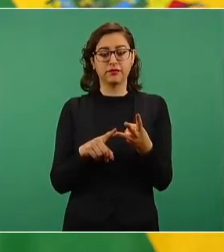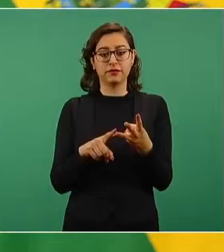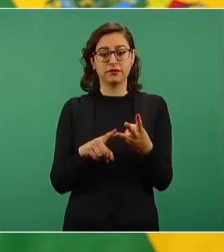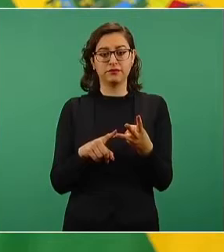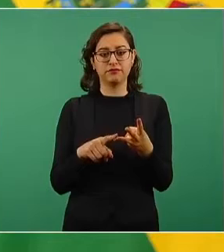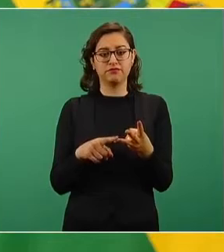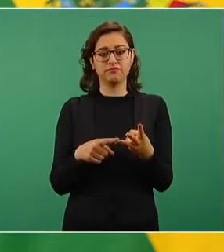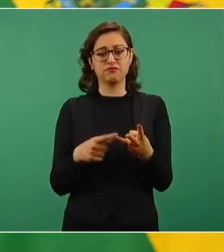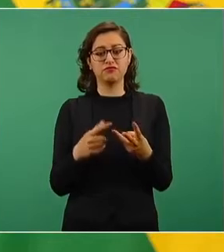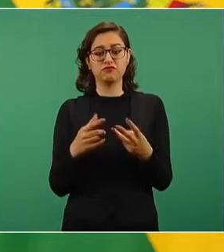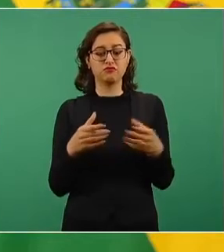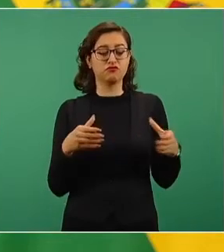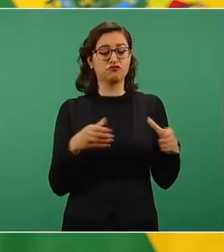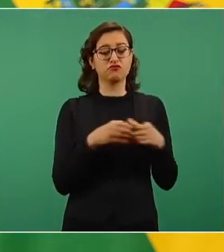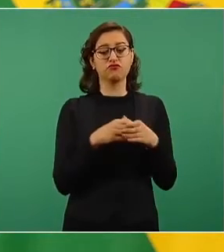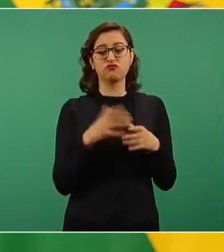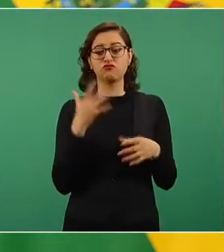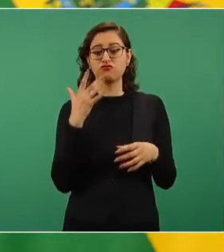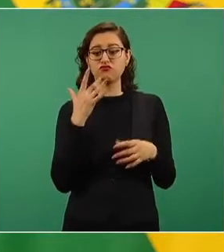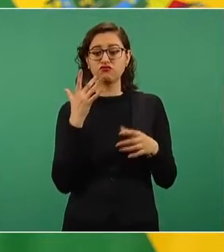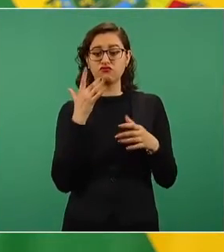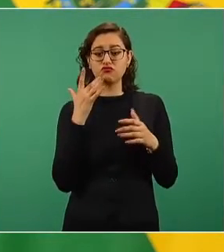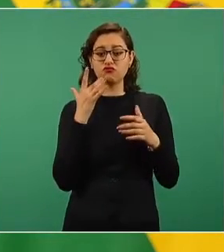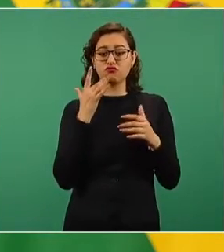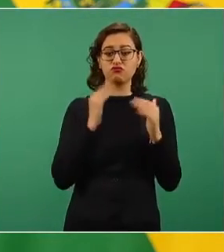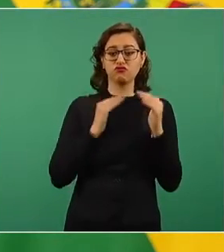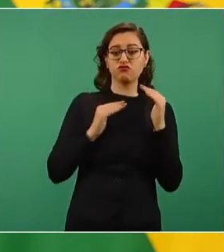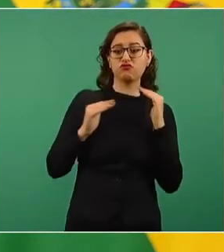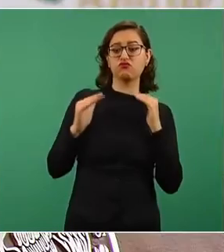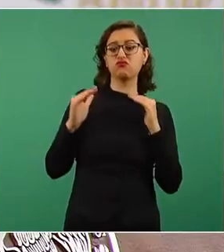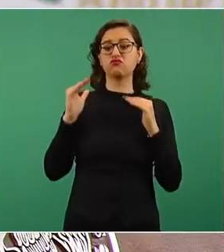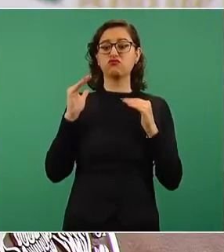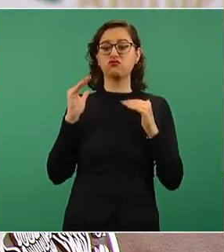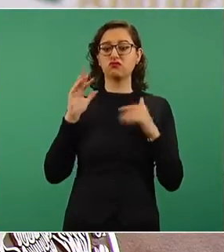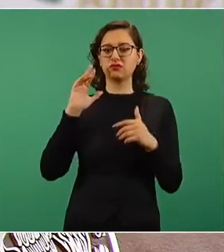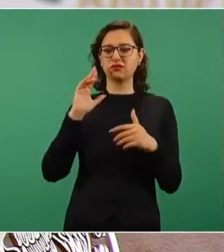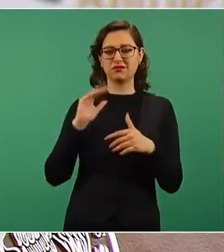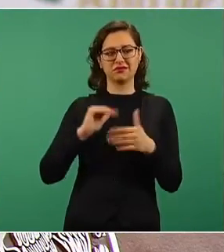el clasismo, el racismo,